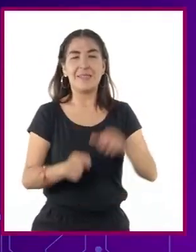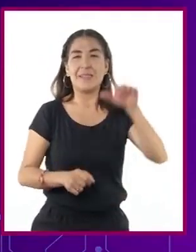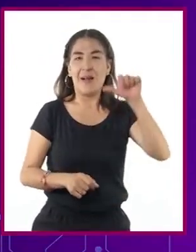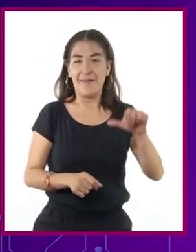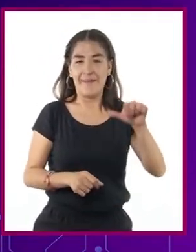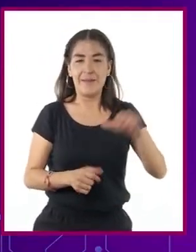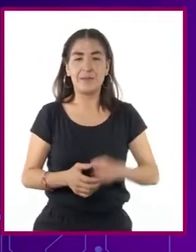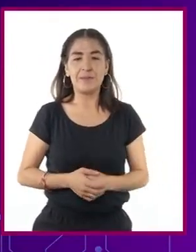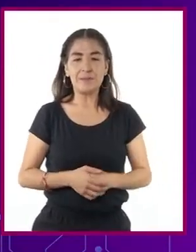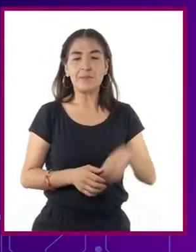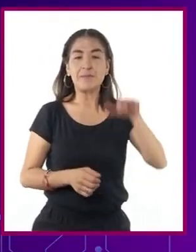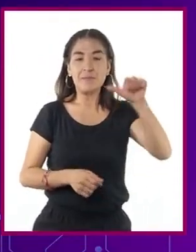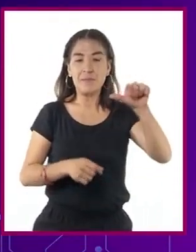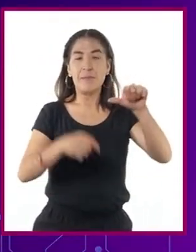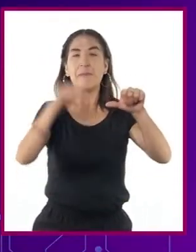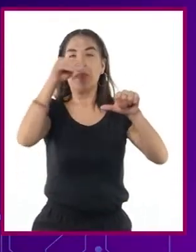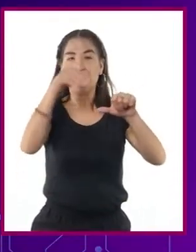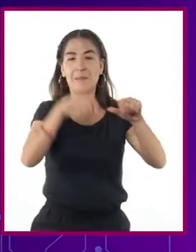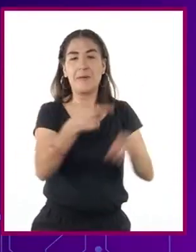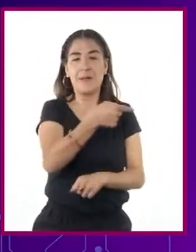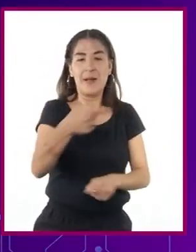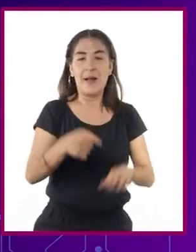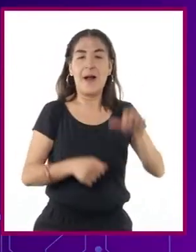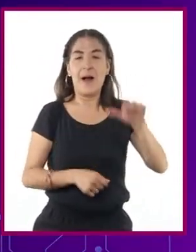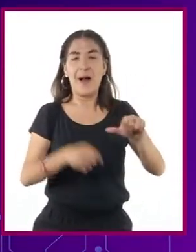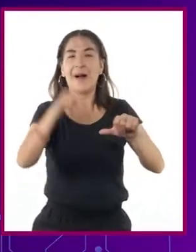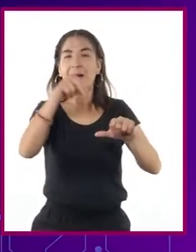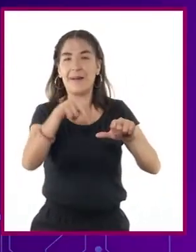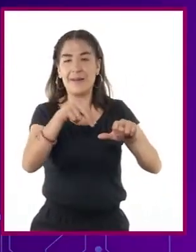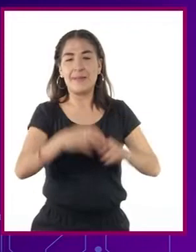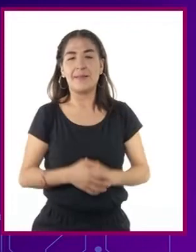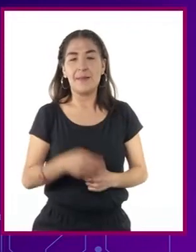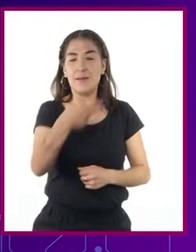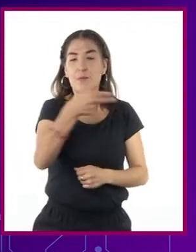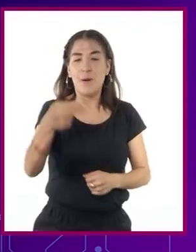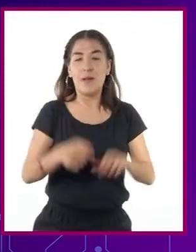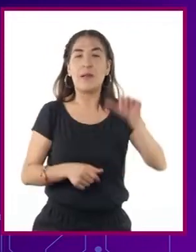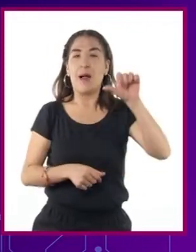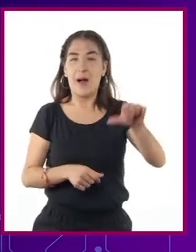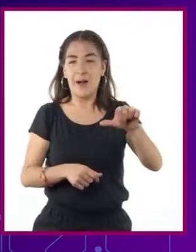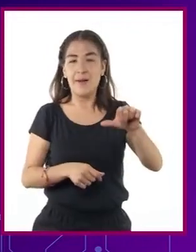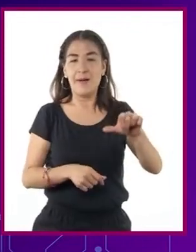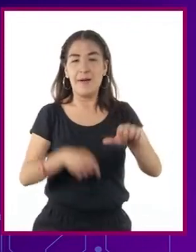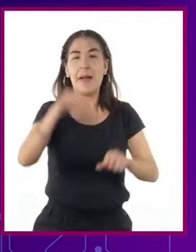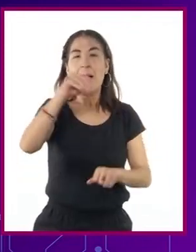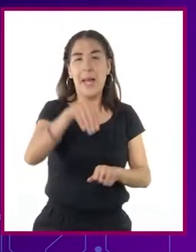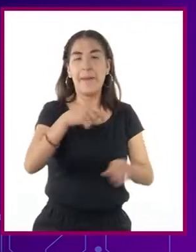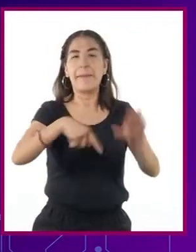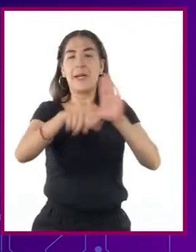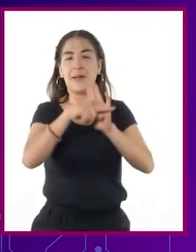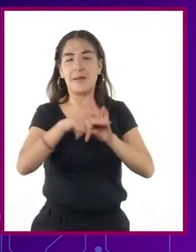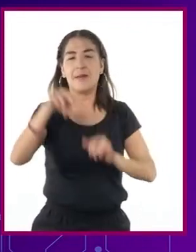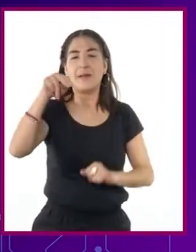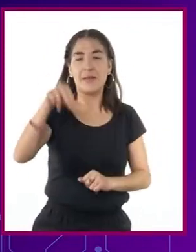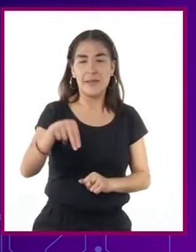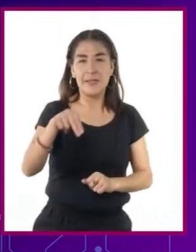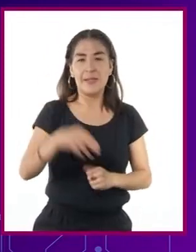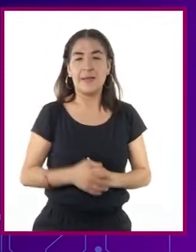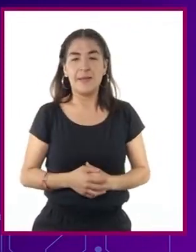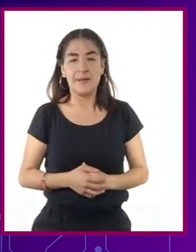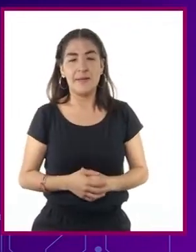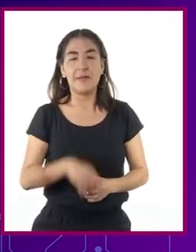elevada a la M entre A elevada a la N es igual a A elevada a la M menos N, tenemos